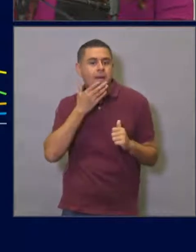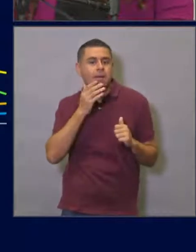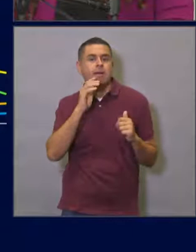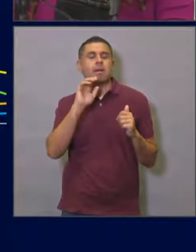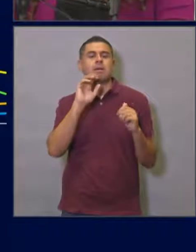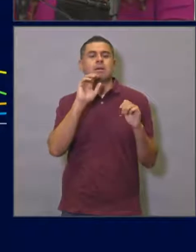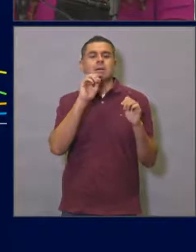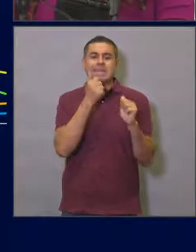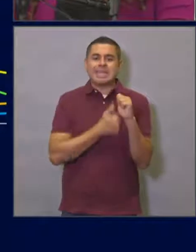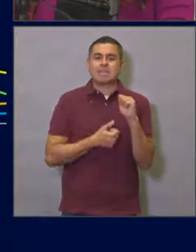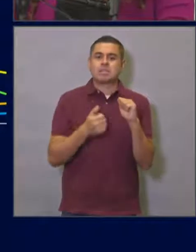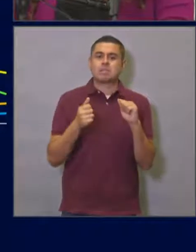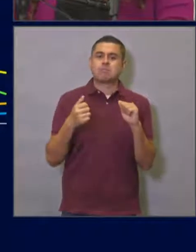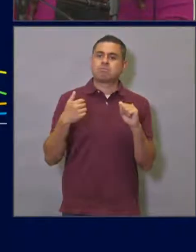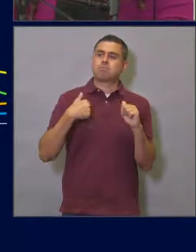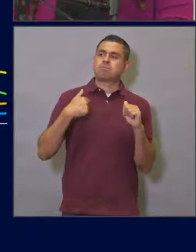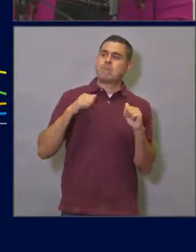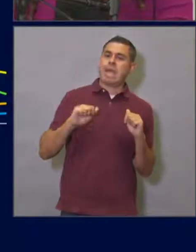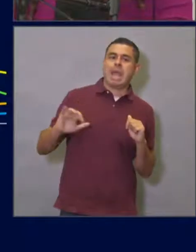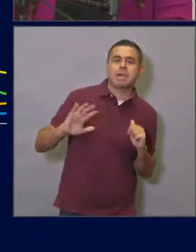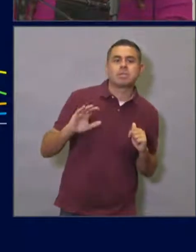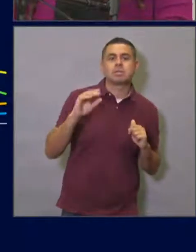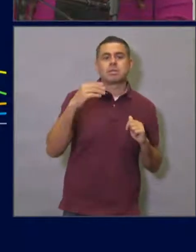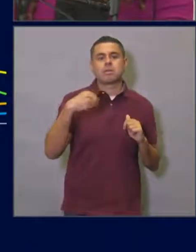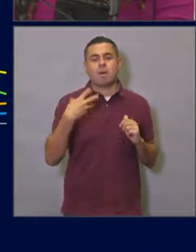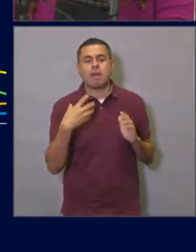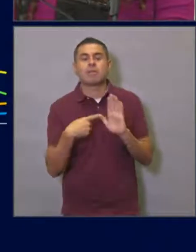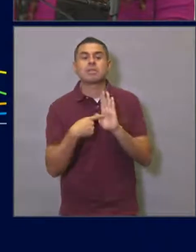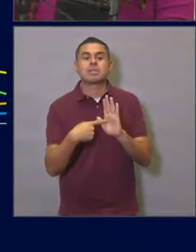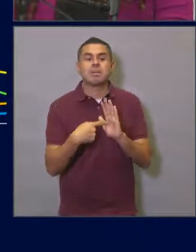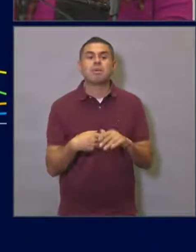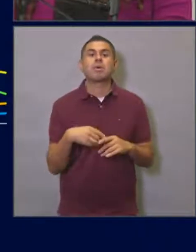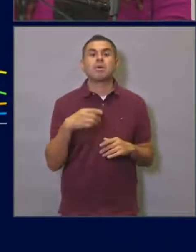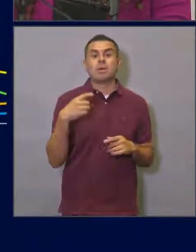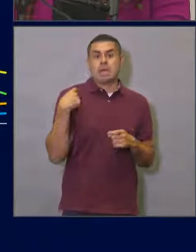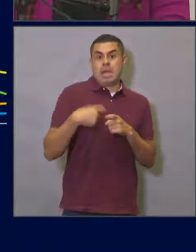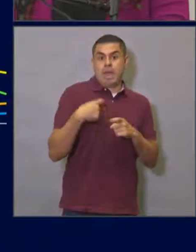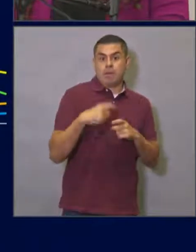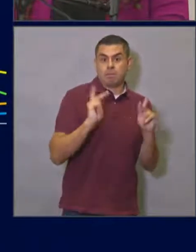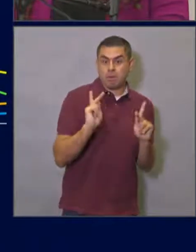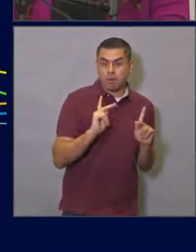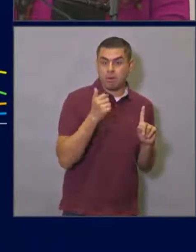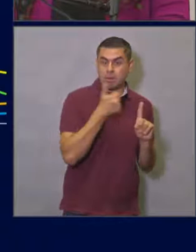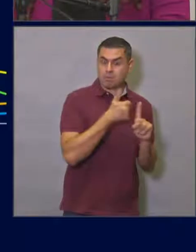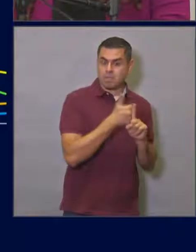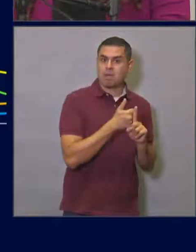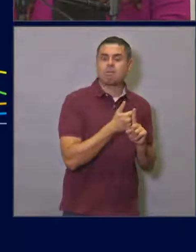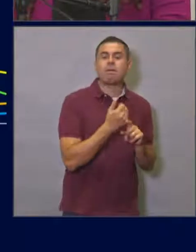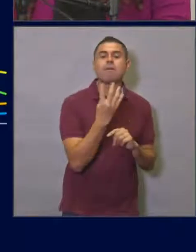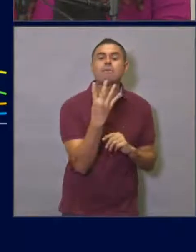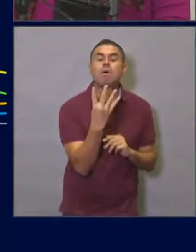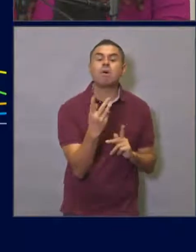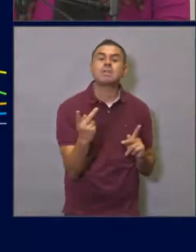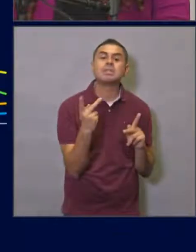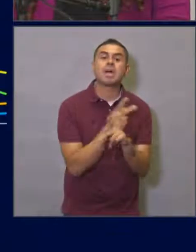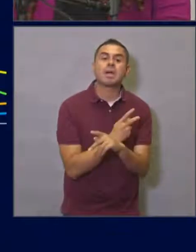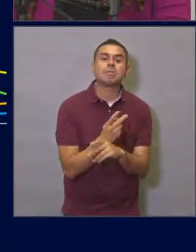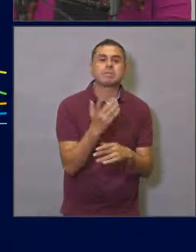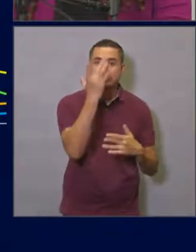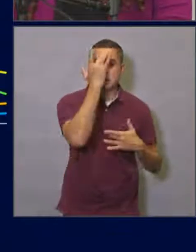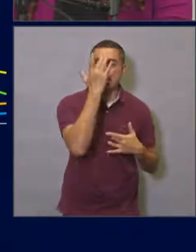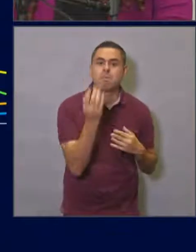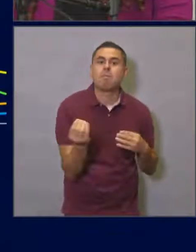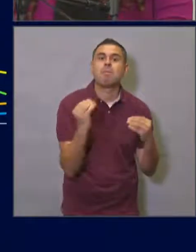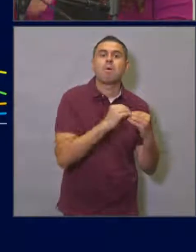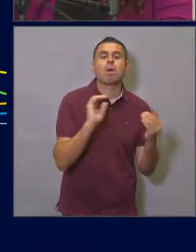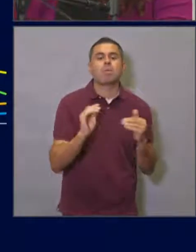las hospitalizaciones entre latinos fueron 4 veces más alta que la de los residentes blancos por cada 100,000